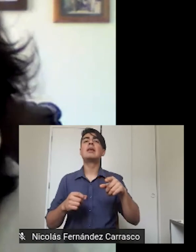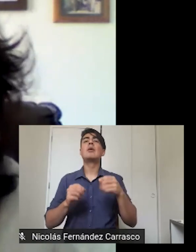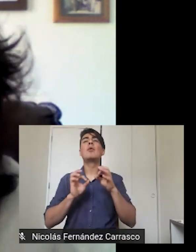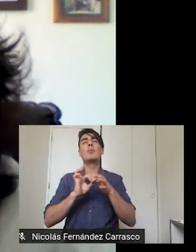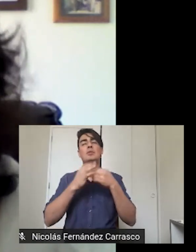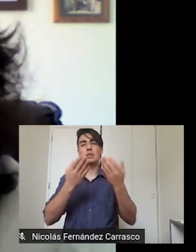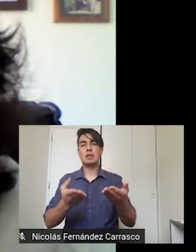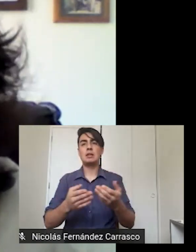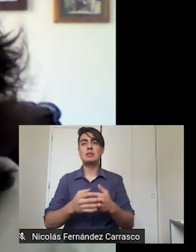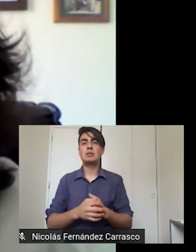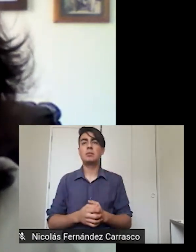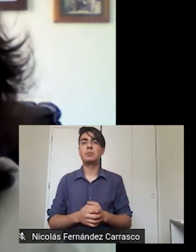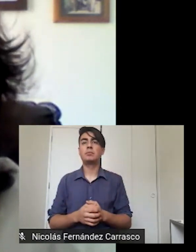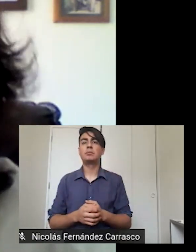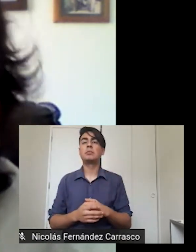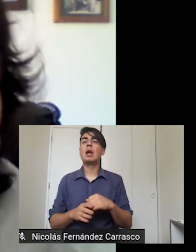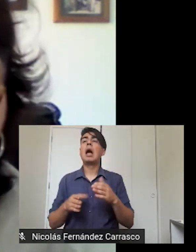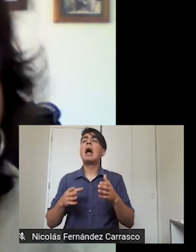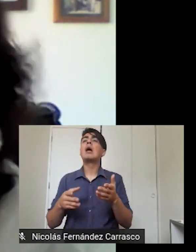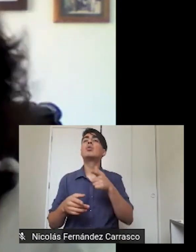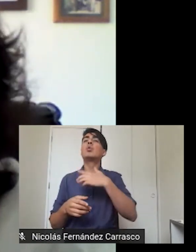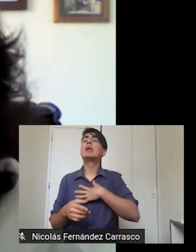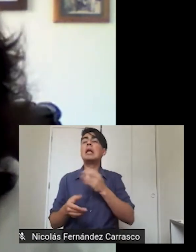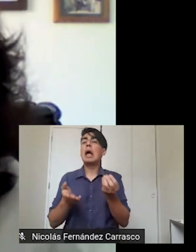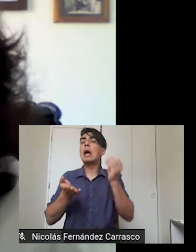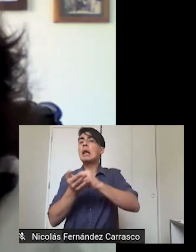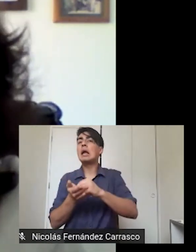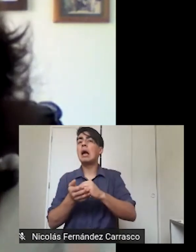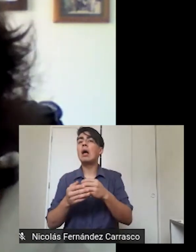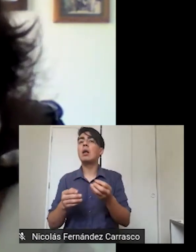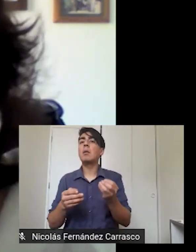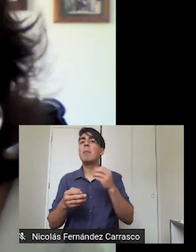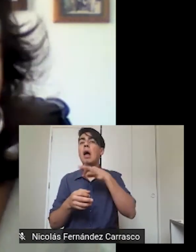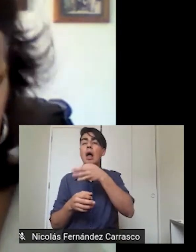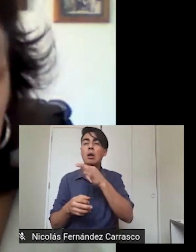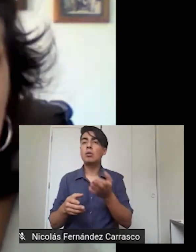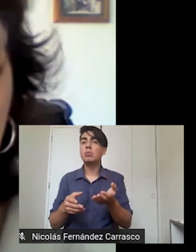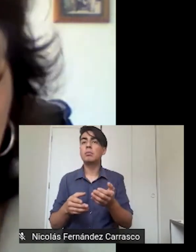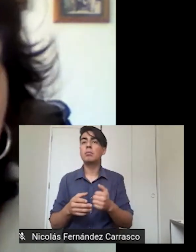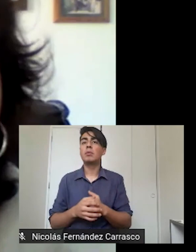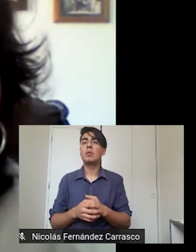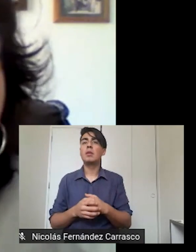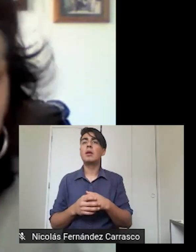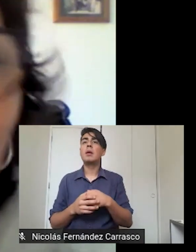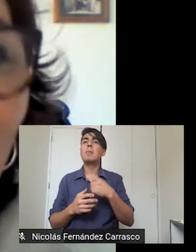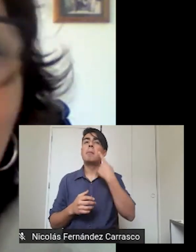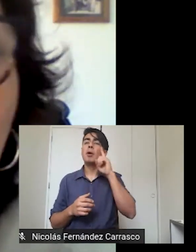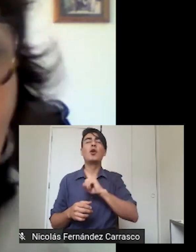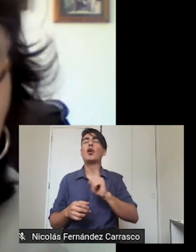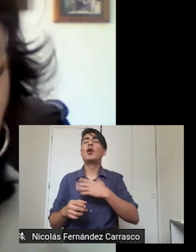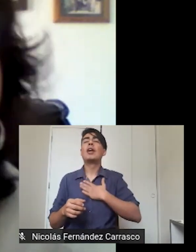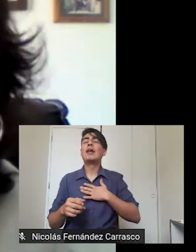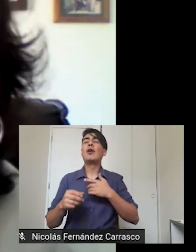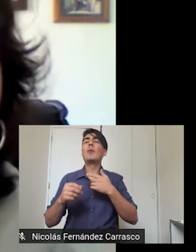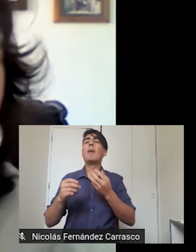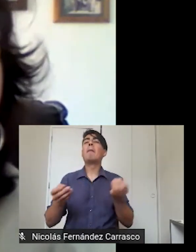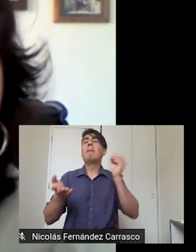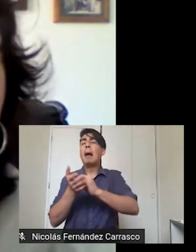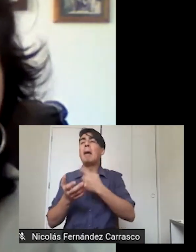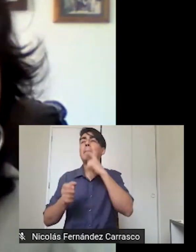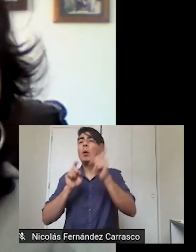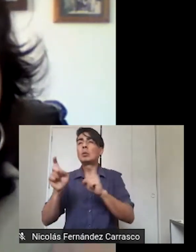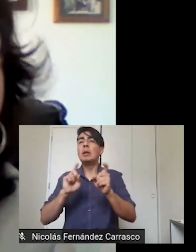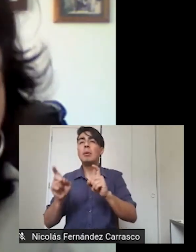que nos han dedicado. Así que no sé si tú quieres decir algo más, pero no quiero consultarte nada más. Y